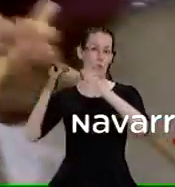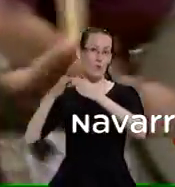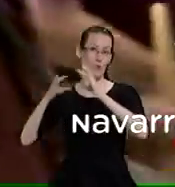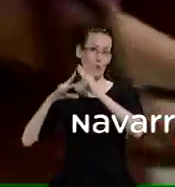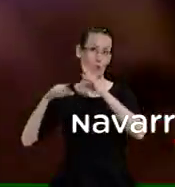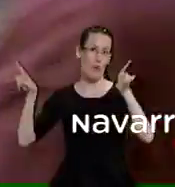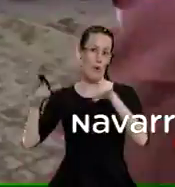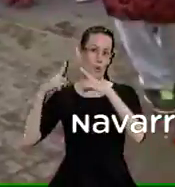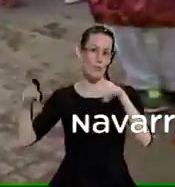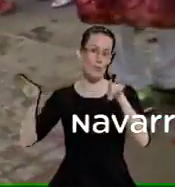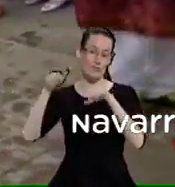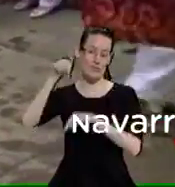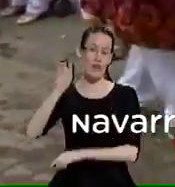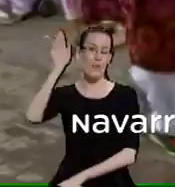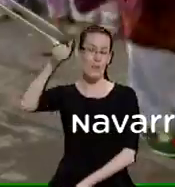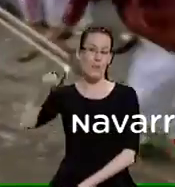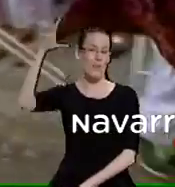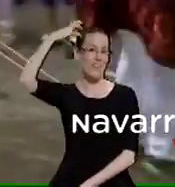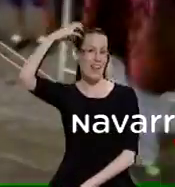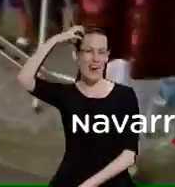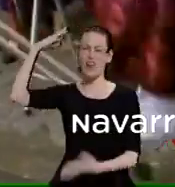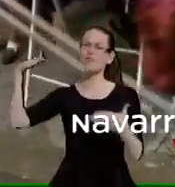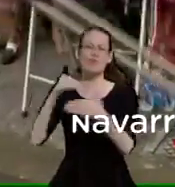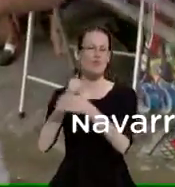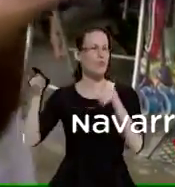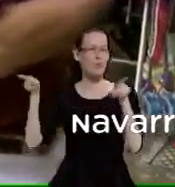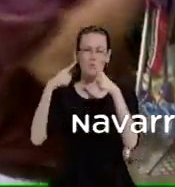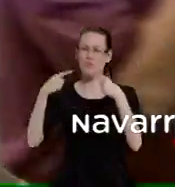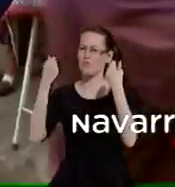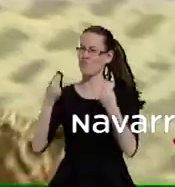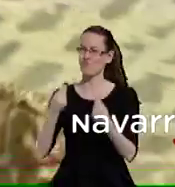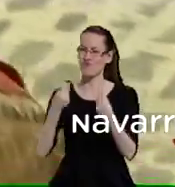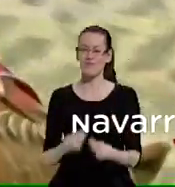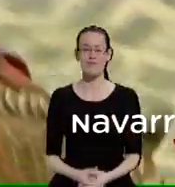la Reina que ha habido y que hay, que todos muy buenos.